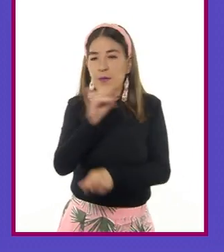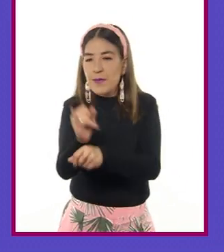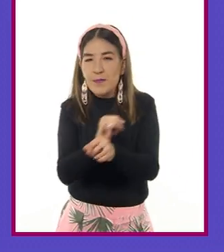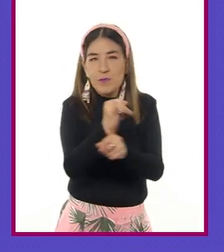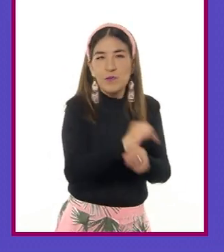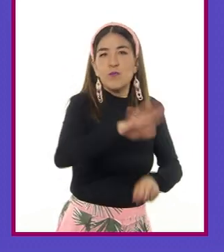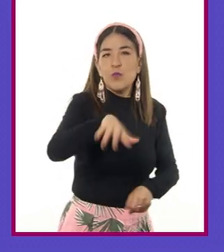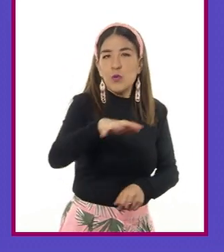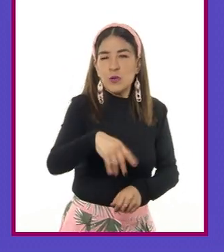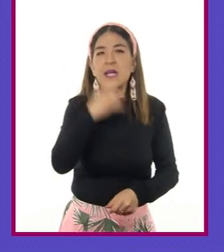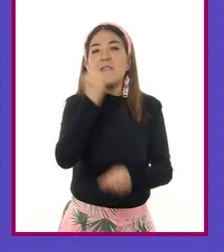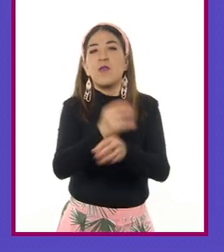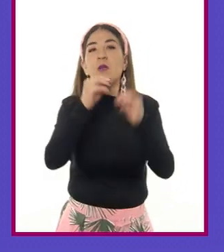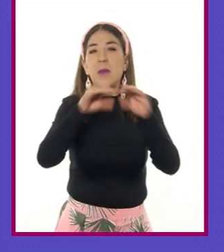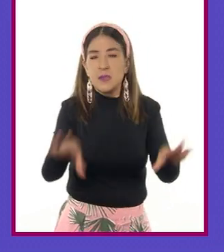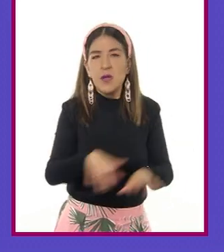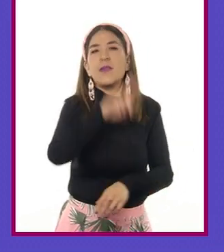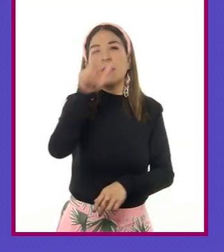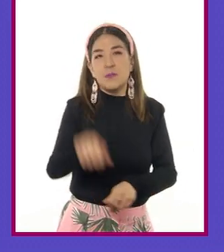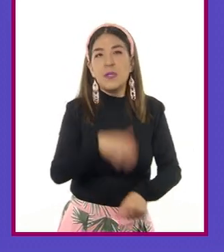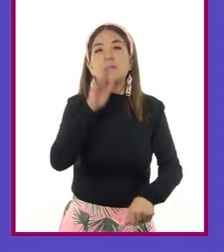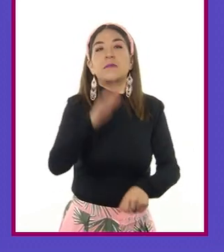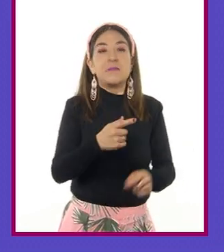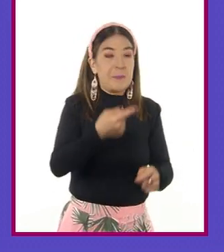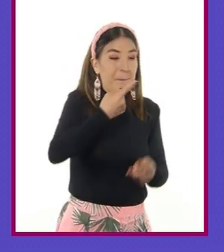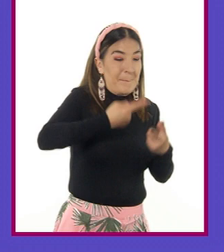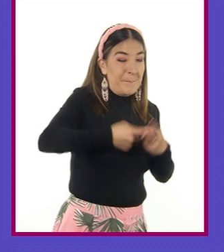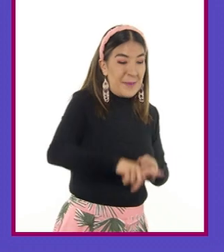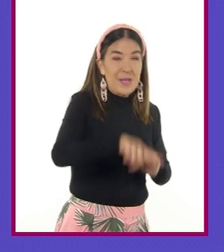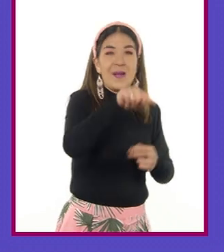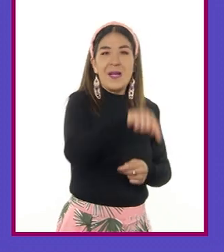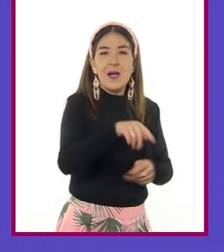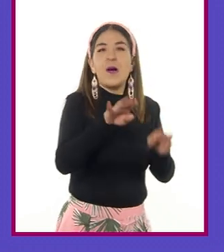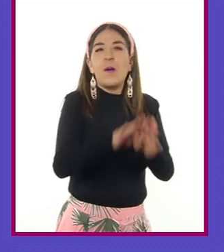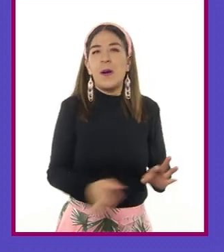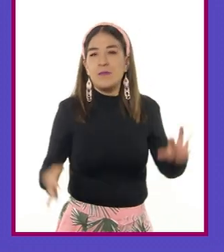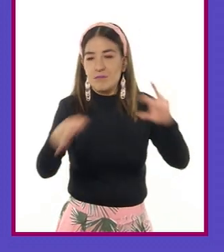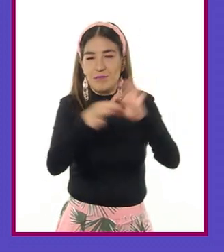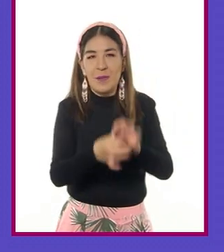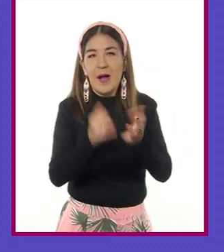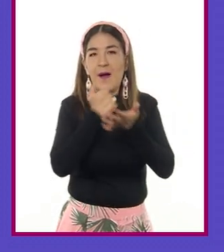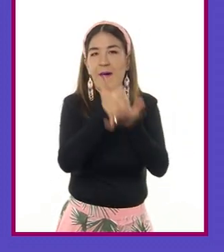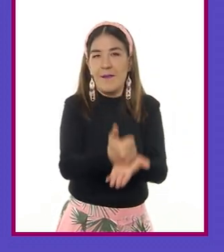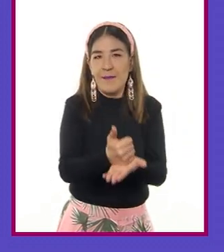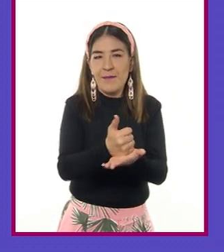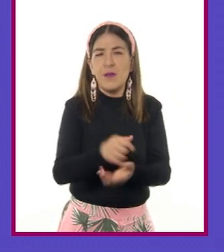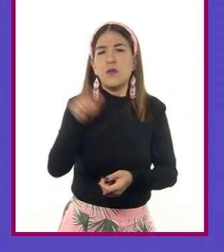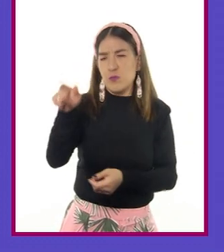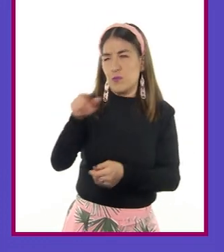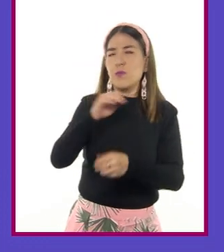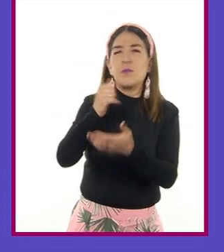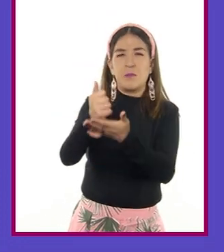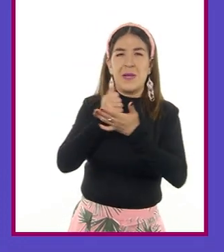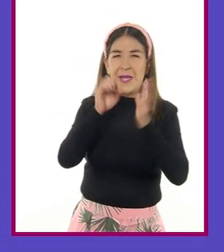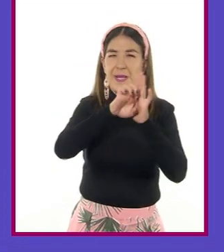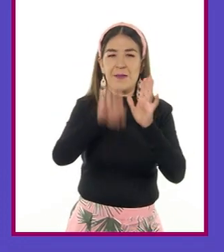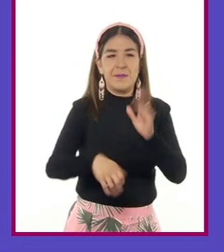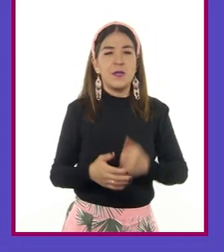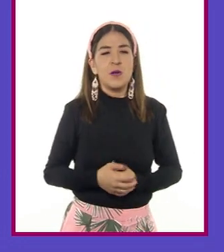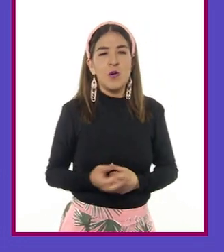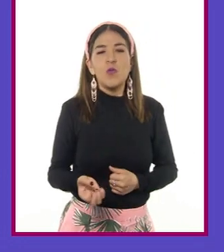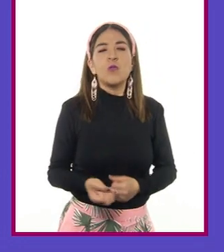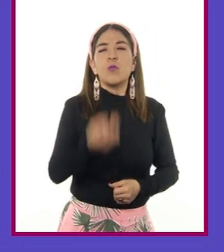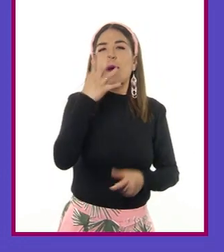de información y que refuercen a las iniciales o detonadoras. ¿Me ayudas con el ejemplo, Enrique?